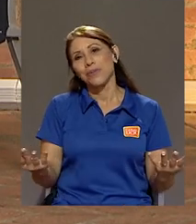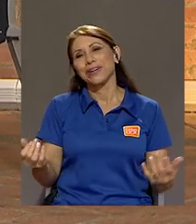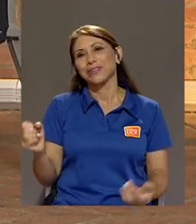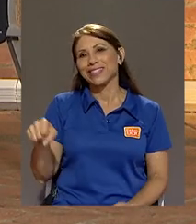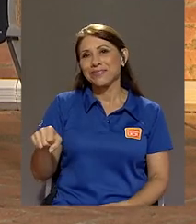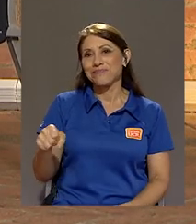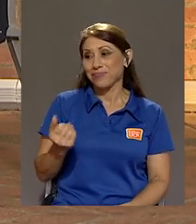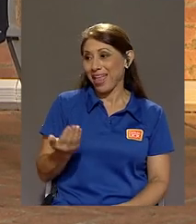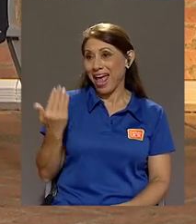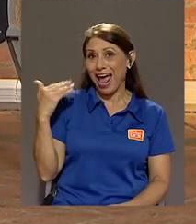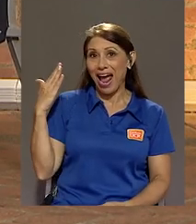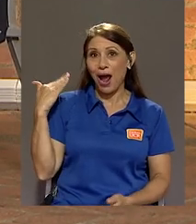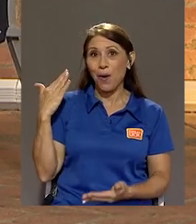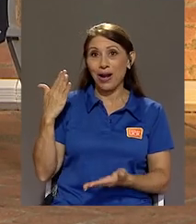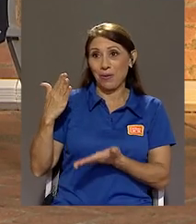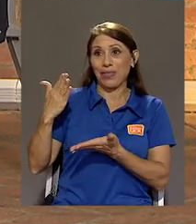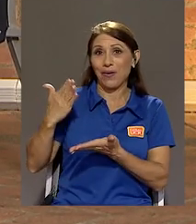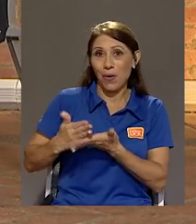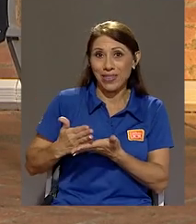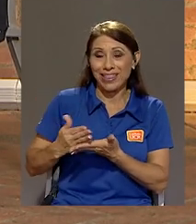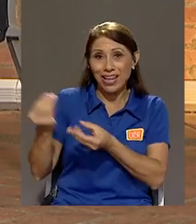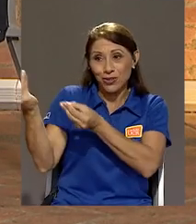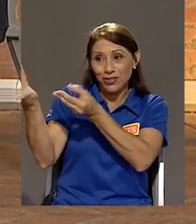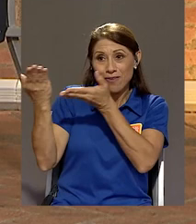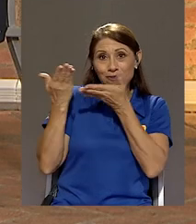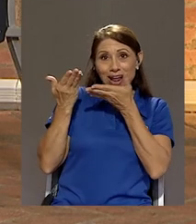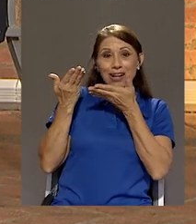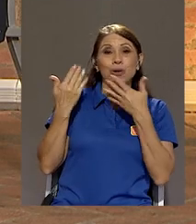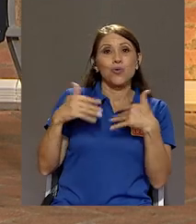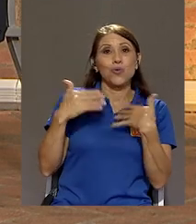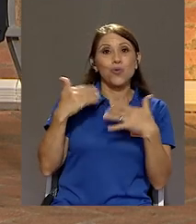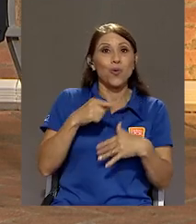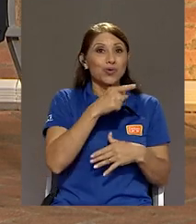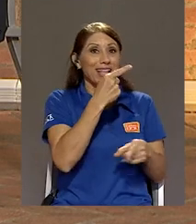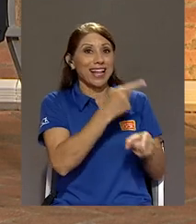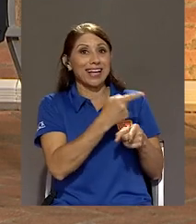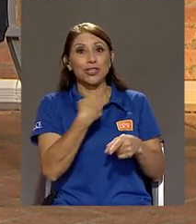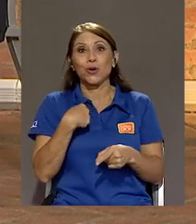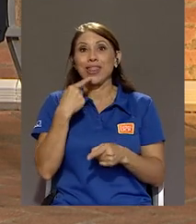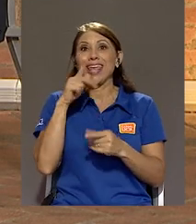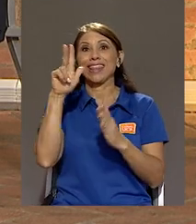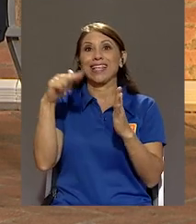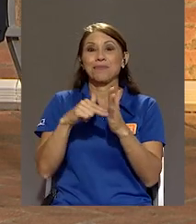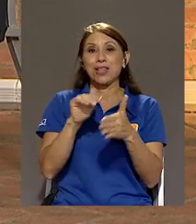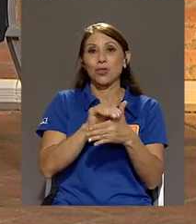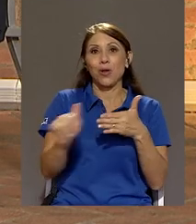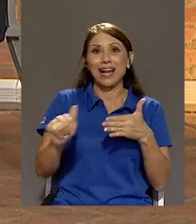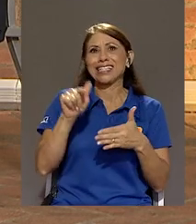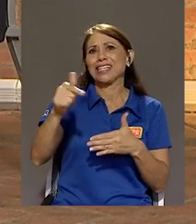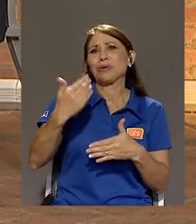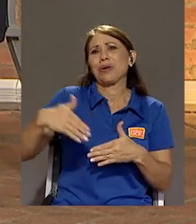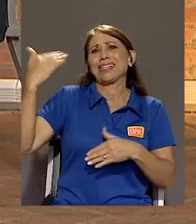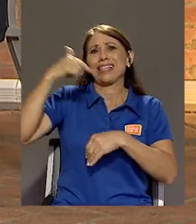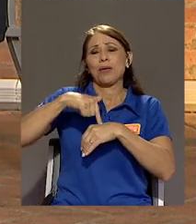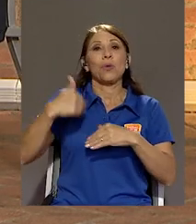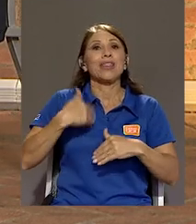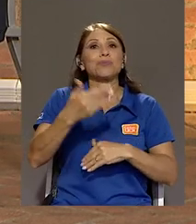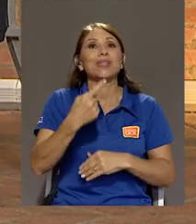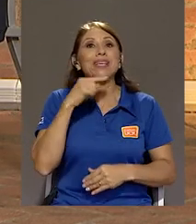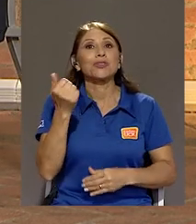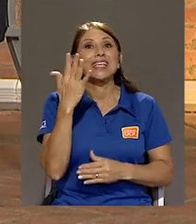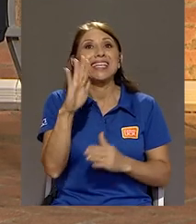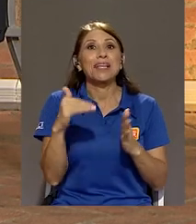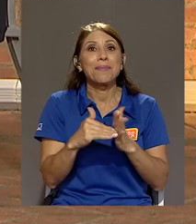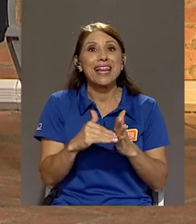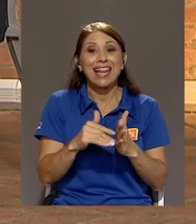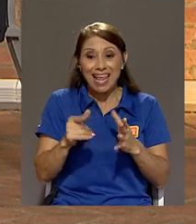Bueno, no, muy bien. Ahora en el corte nos actualizaron la información del precio del quintal. Usted tenía razón, yo había dicho 3,000, que eso era mucho hace tiempo. Después